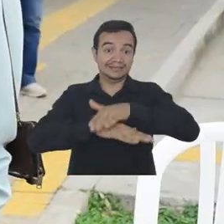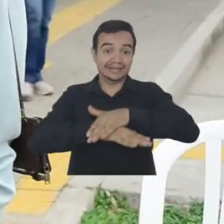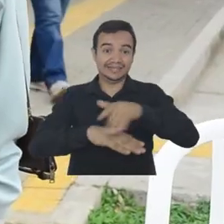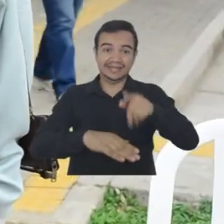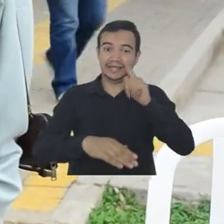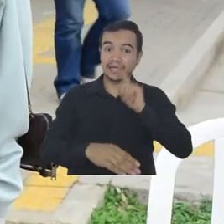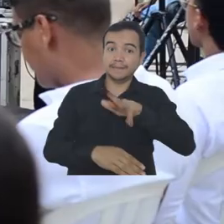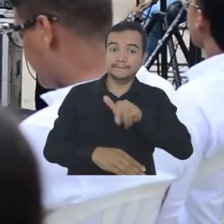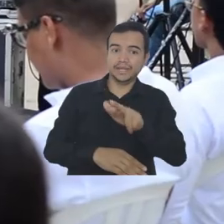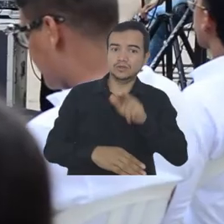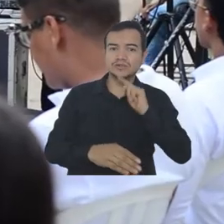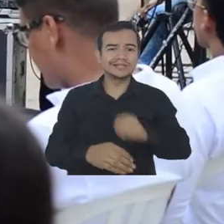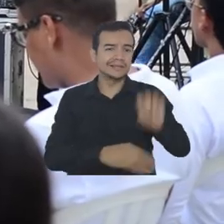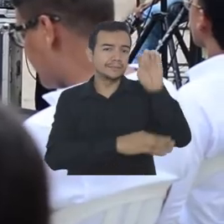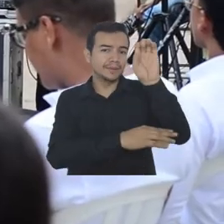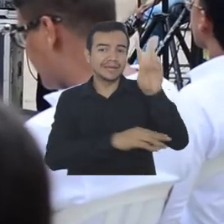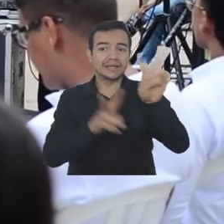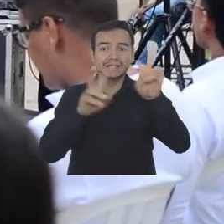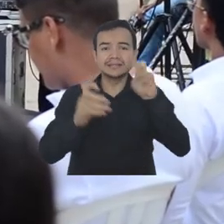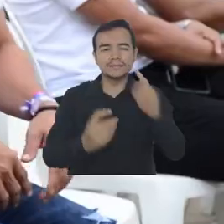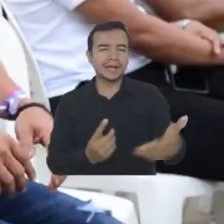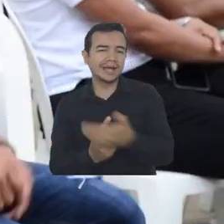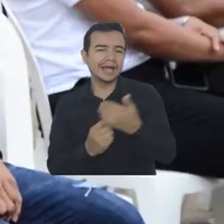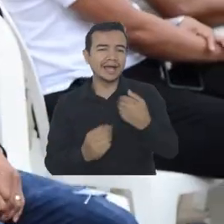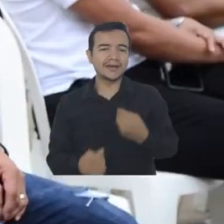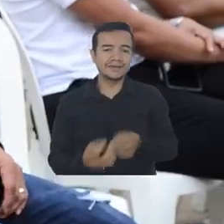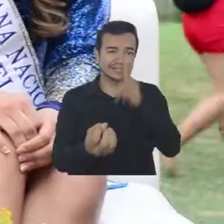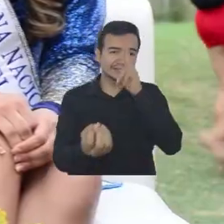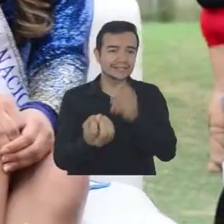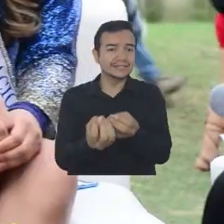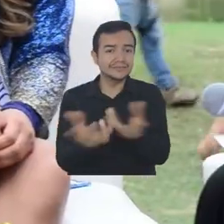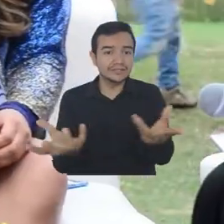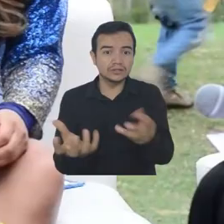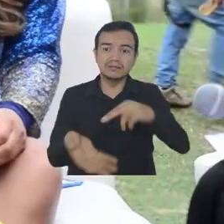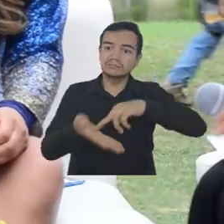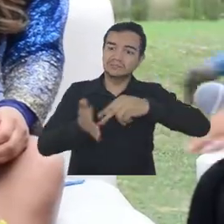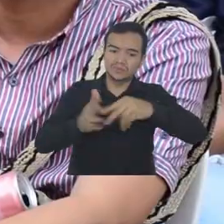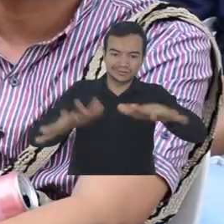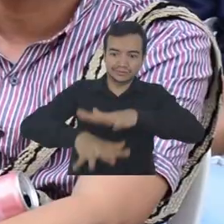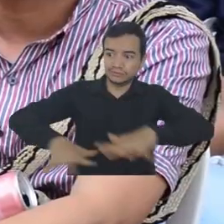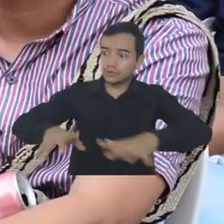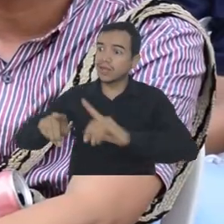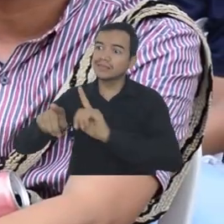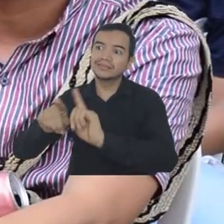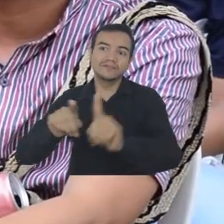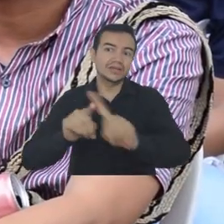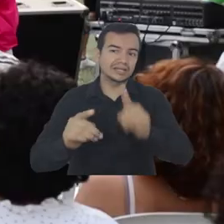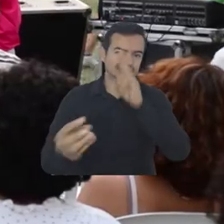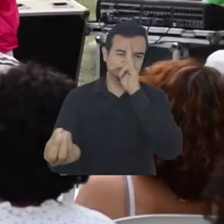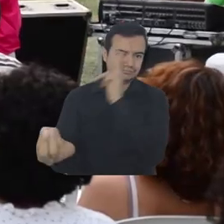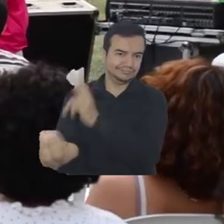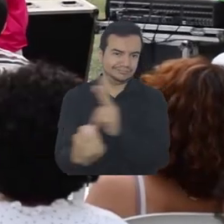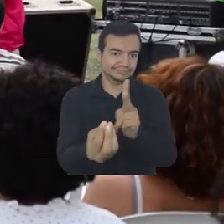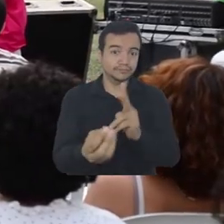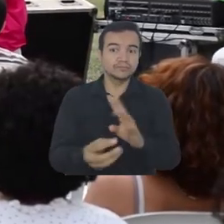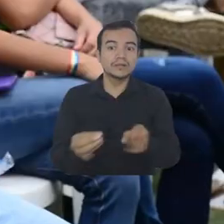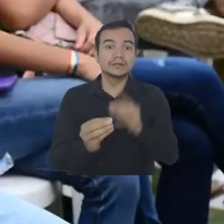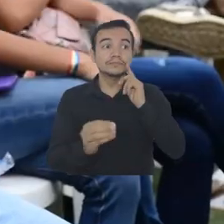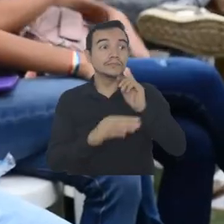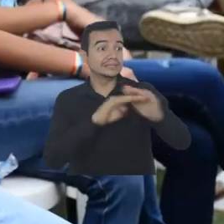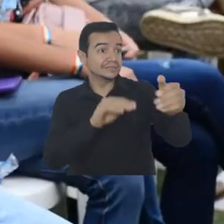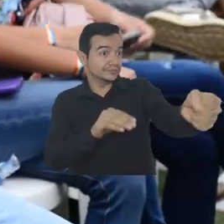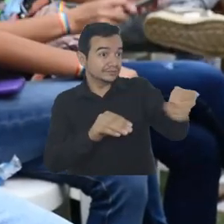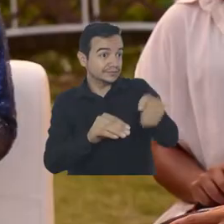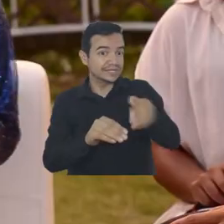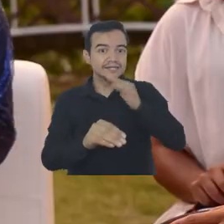La tarde de miércoles finalizó con la tertulia Abrazando la Diversidad, un espacio enfocado en promover el respeto por las diferencias y que